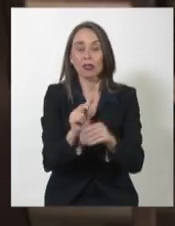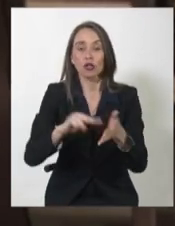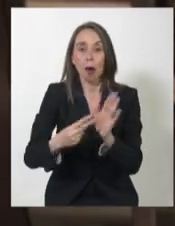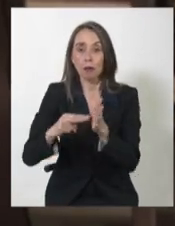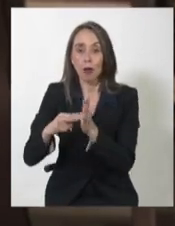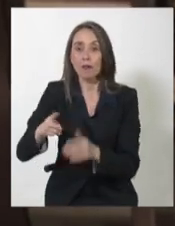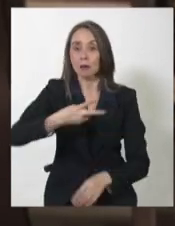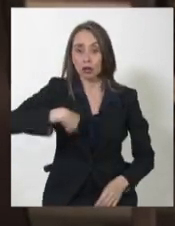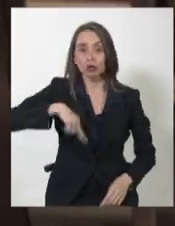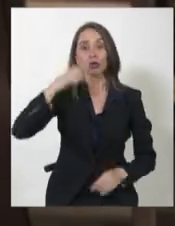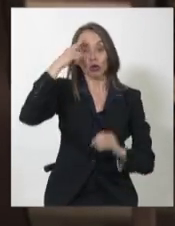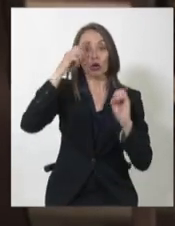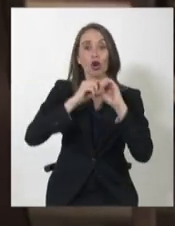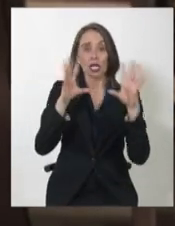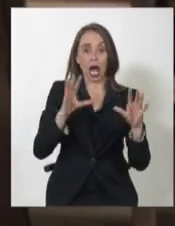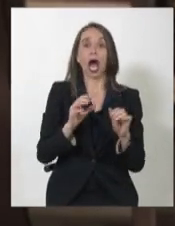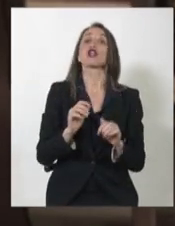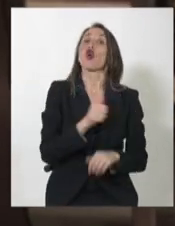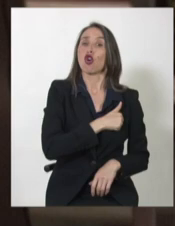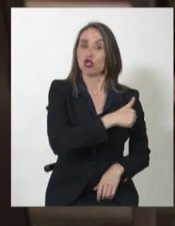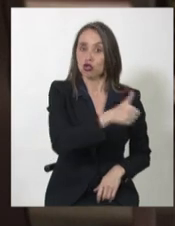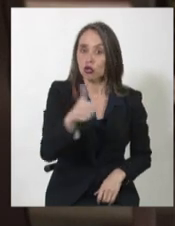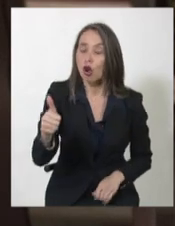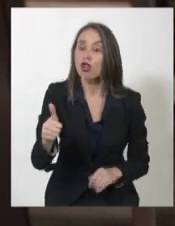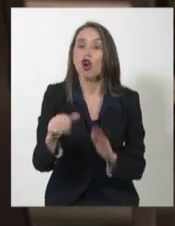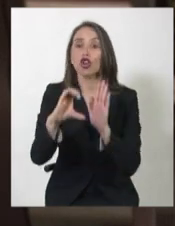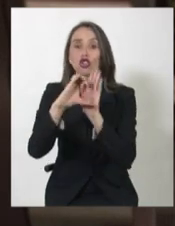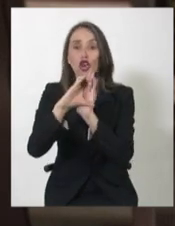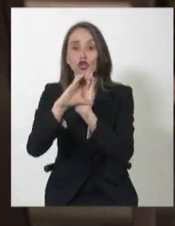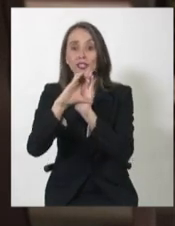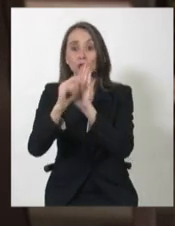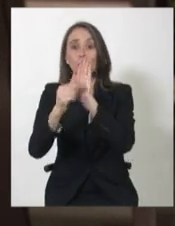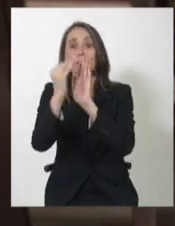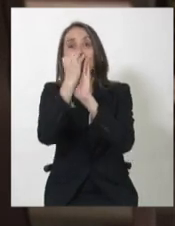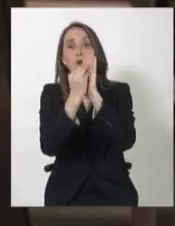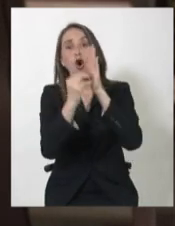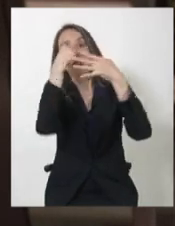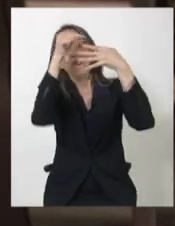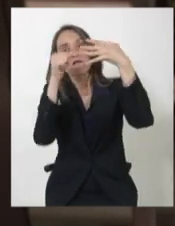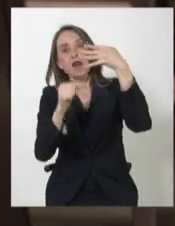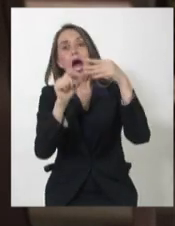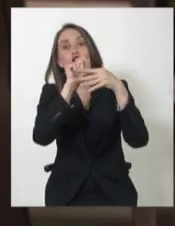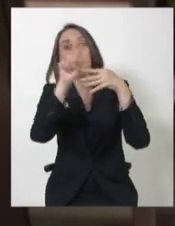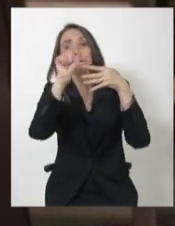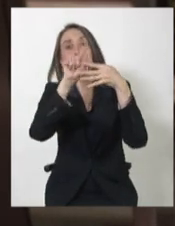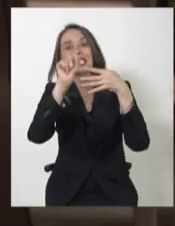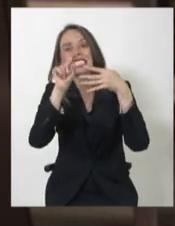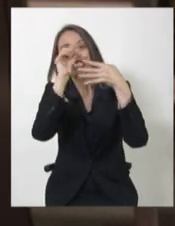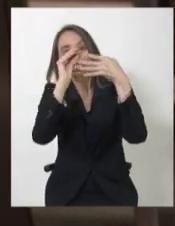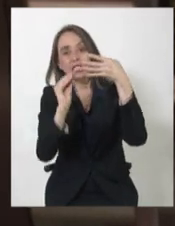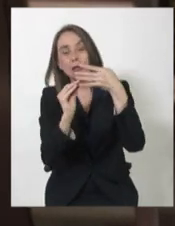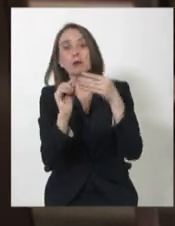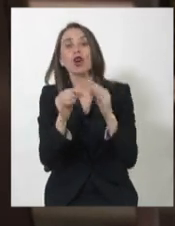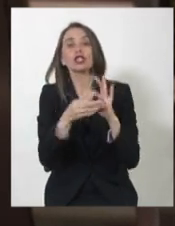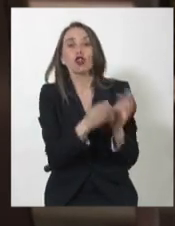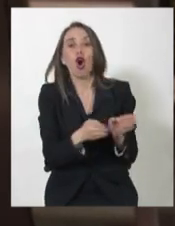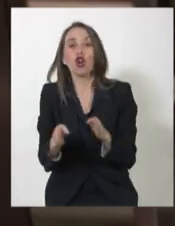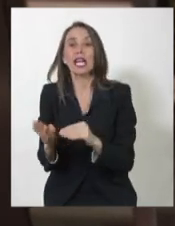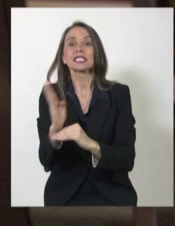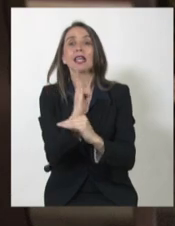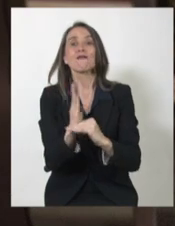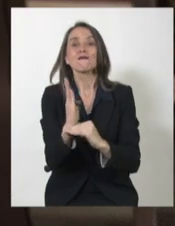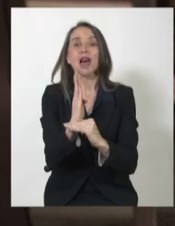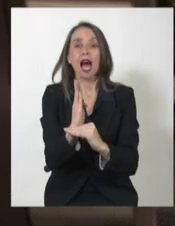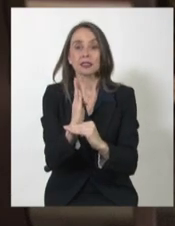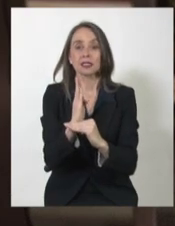Eso lo tenemos claro todo, la Constitución es un conjunto de principios, es la organización básica del